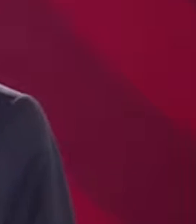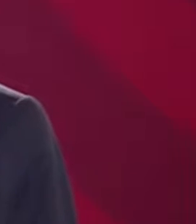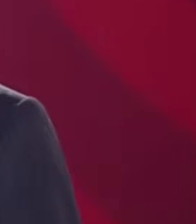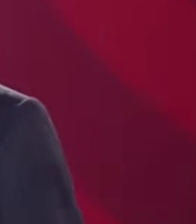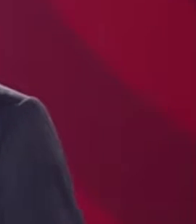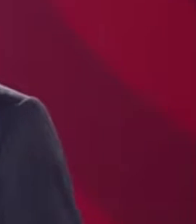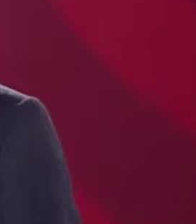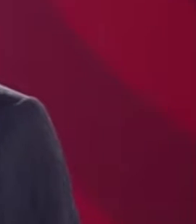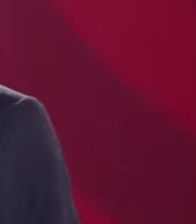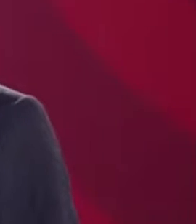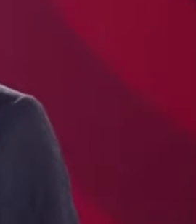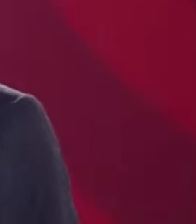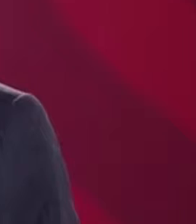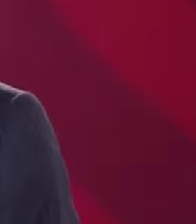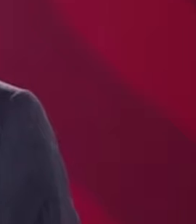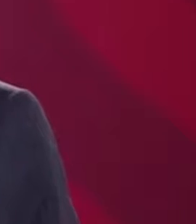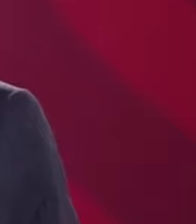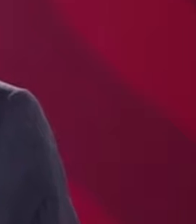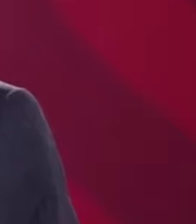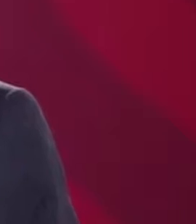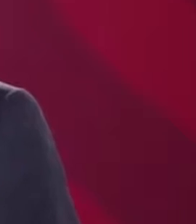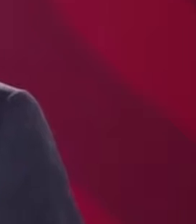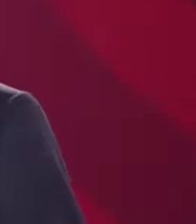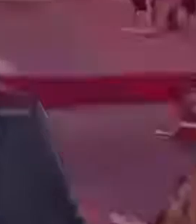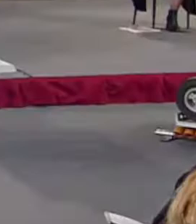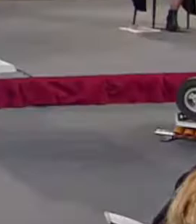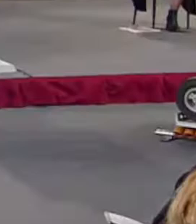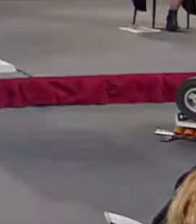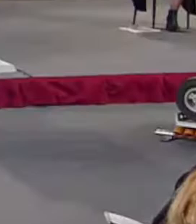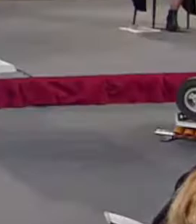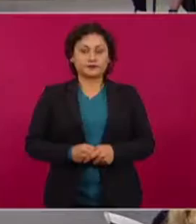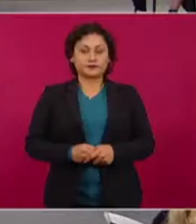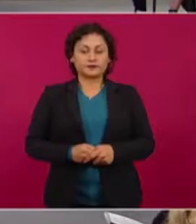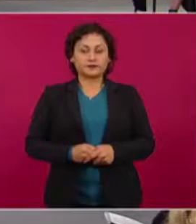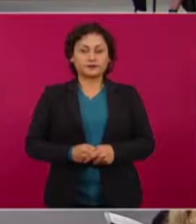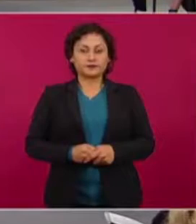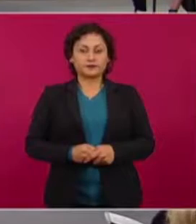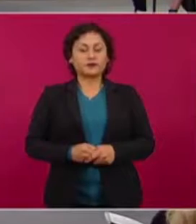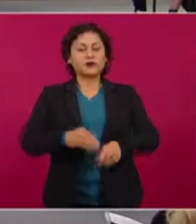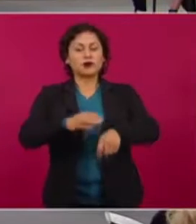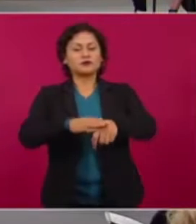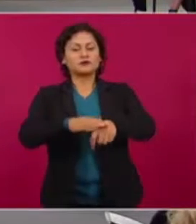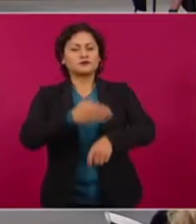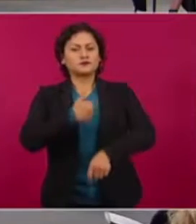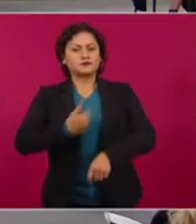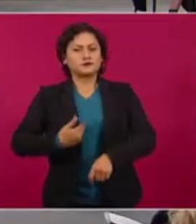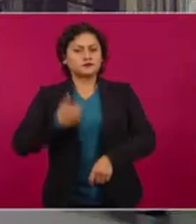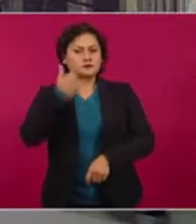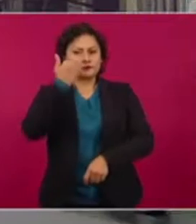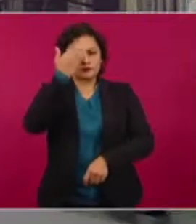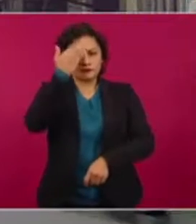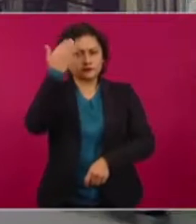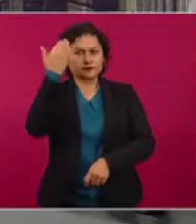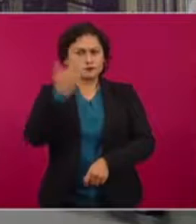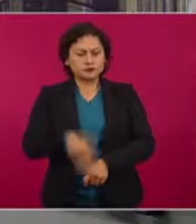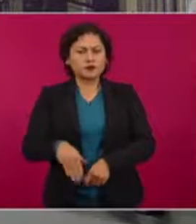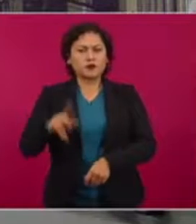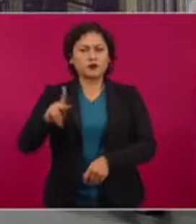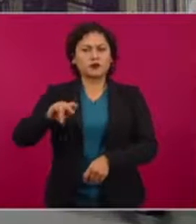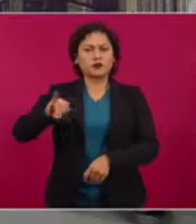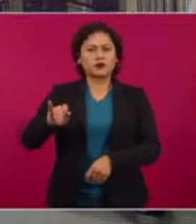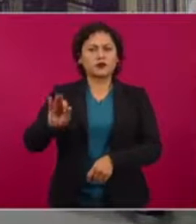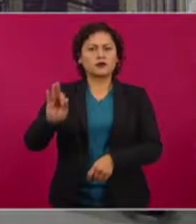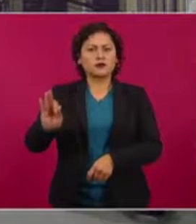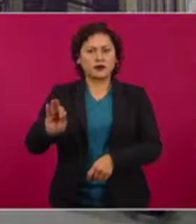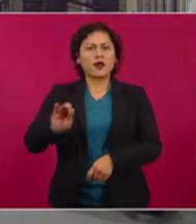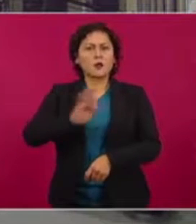en acciones de protección a la población. Presidente, nada más saber si el Poder de la Judicatura puede revisar el caso de esta